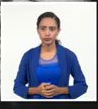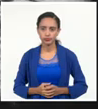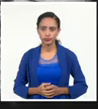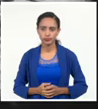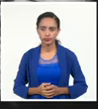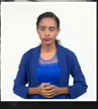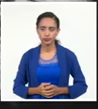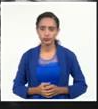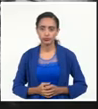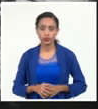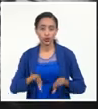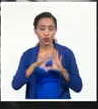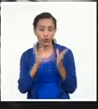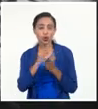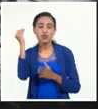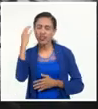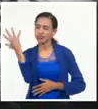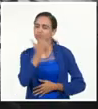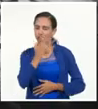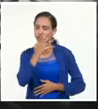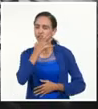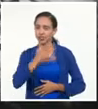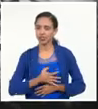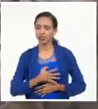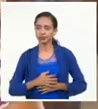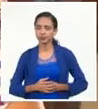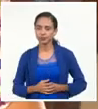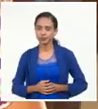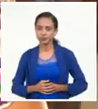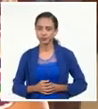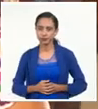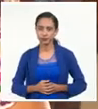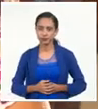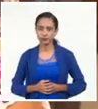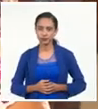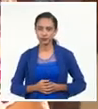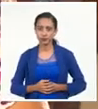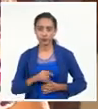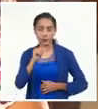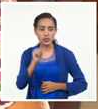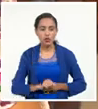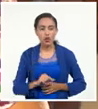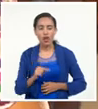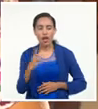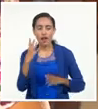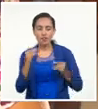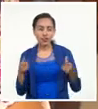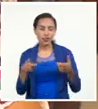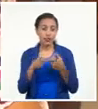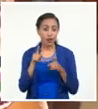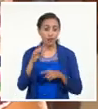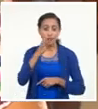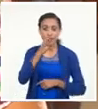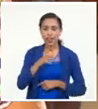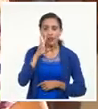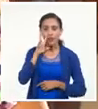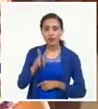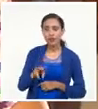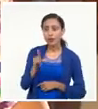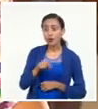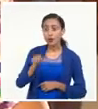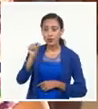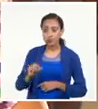enemigos y por nosotros. No podía haber alguien que se reuniera con él que no hubiera ahí una figura del